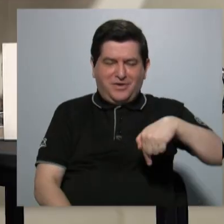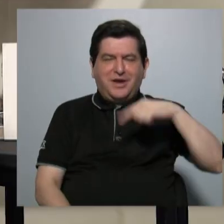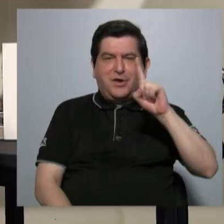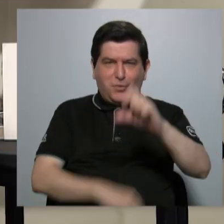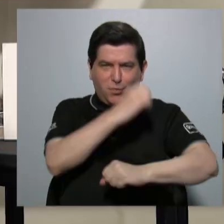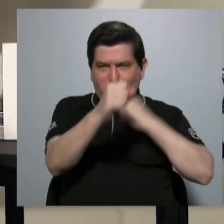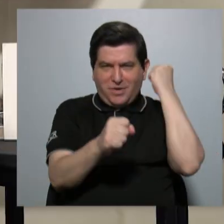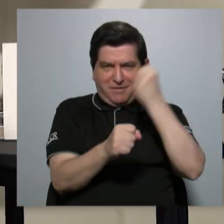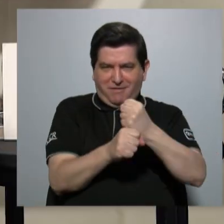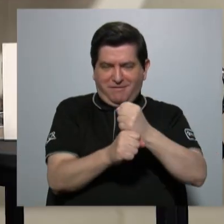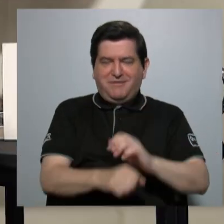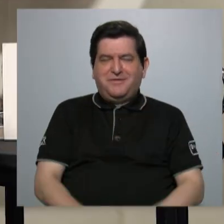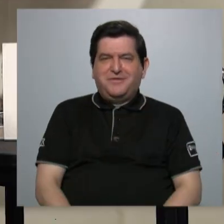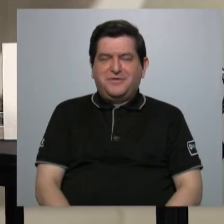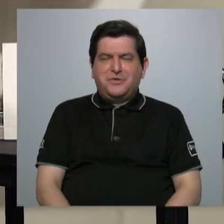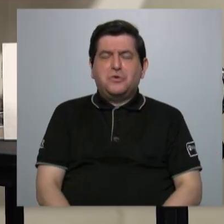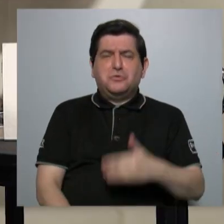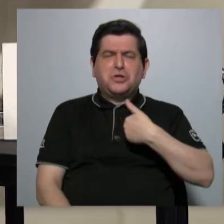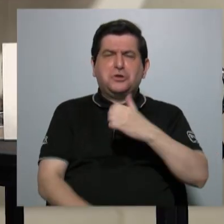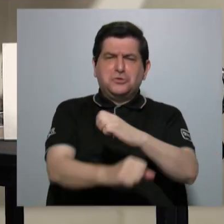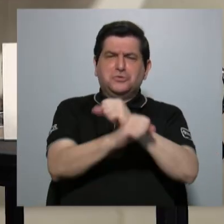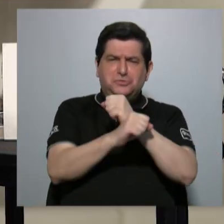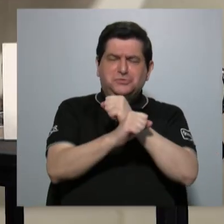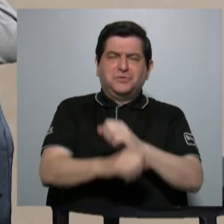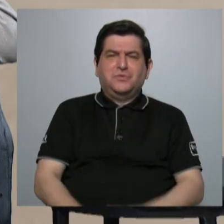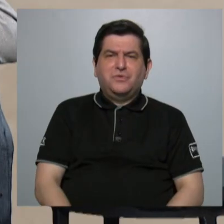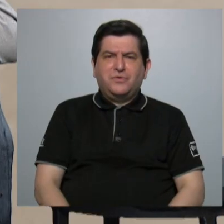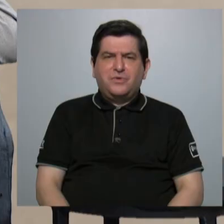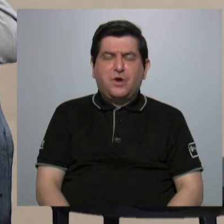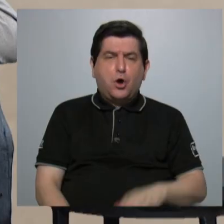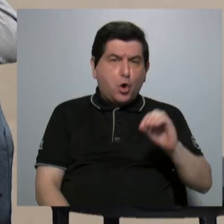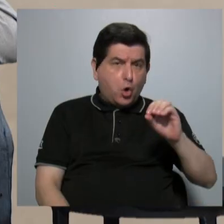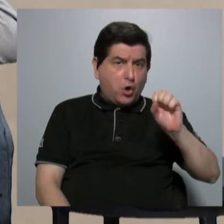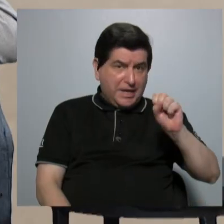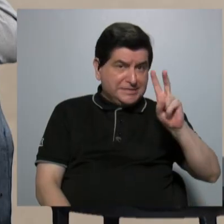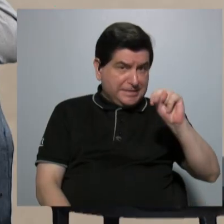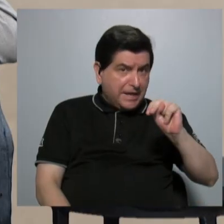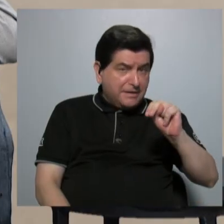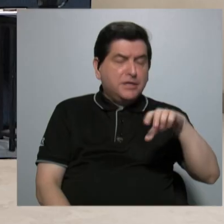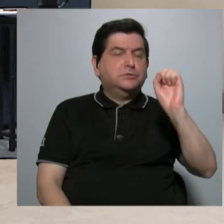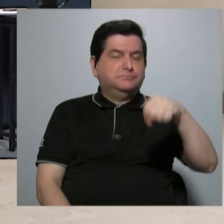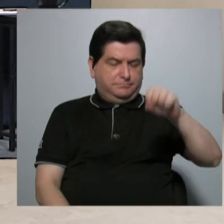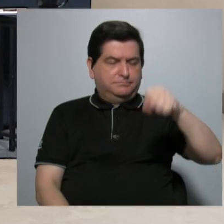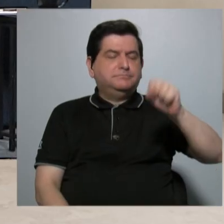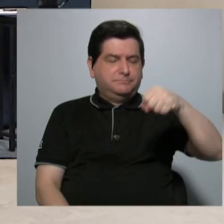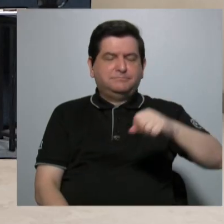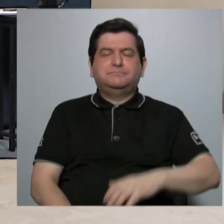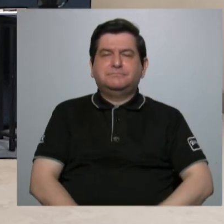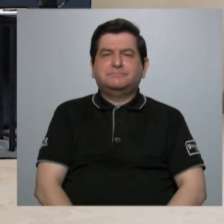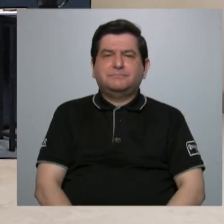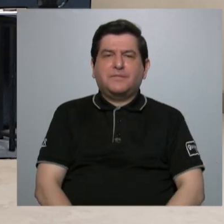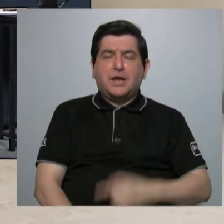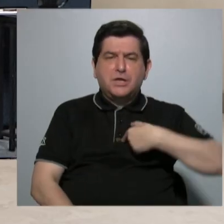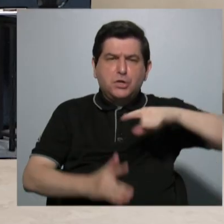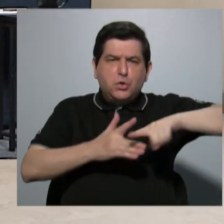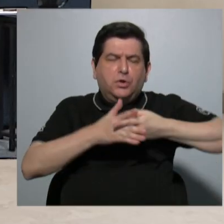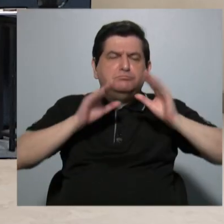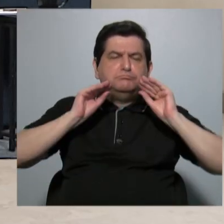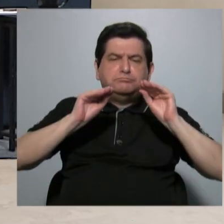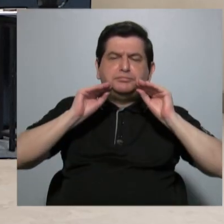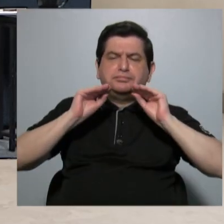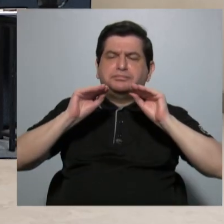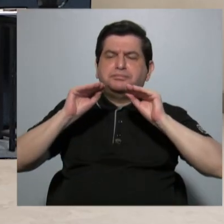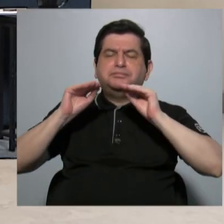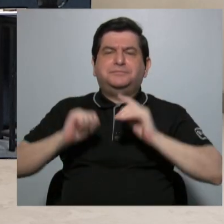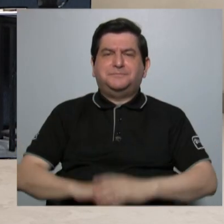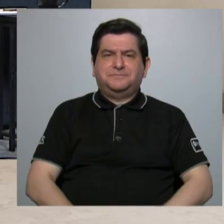año con seguro y con... Estamos hablando de la Orquesta Sinfónica Nacional. Exactamente. Y empiezo a dar clases